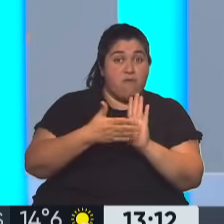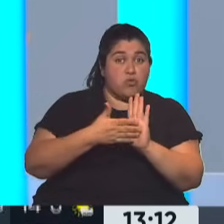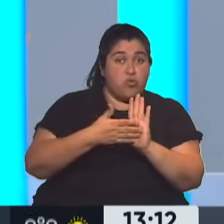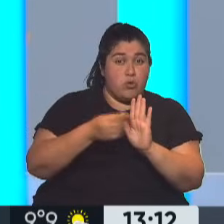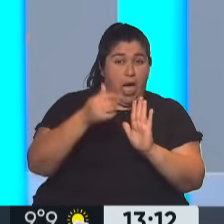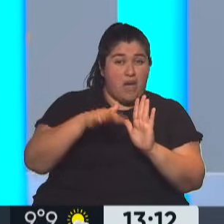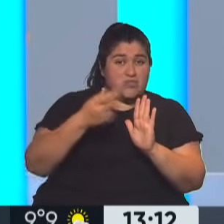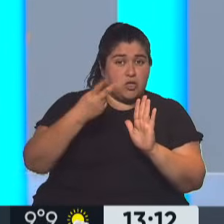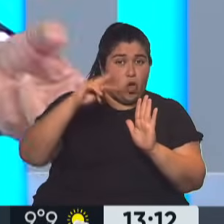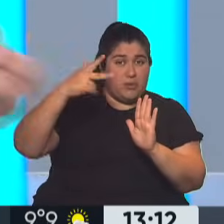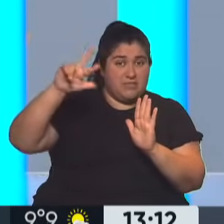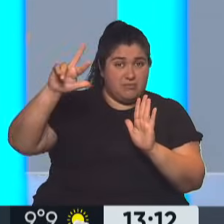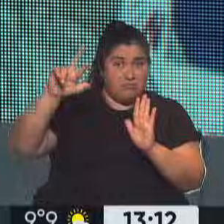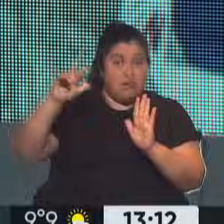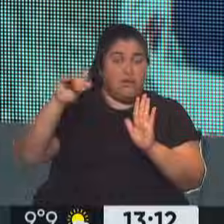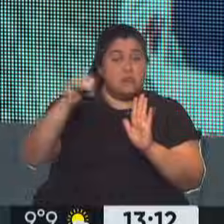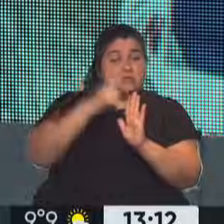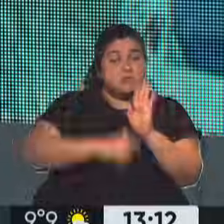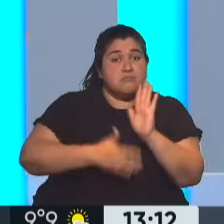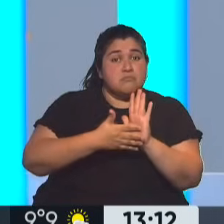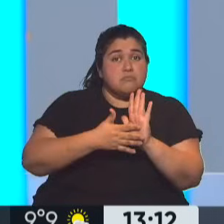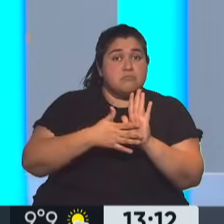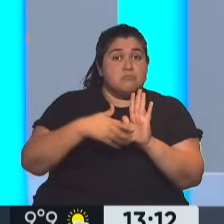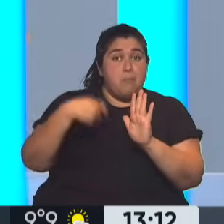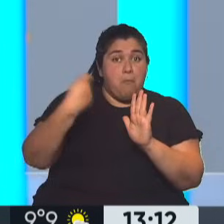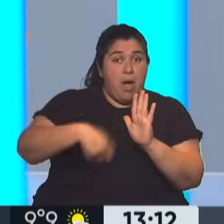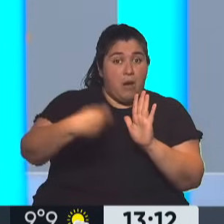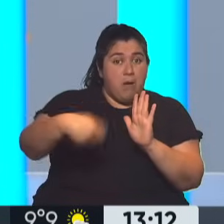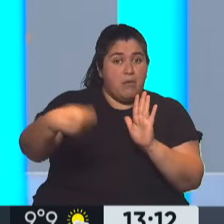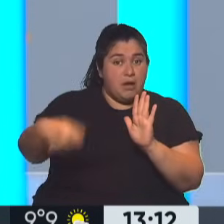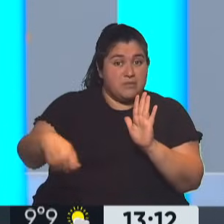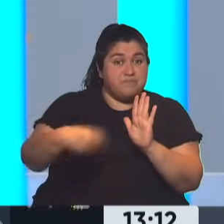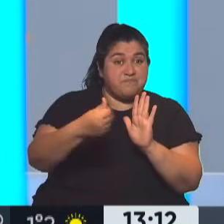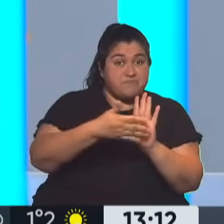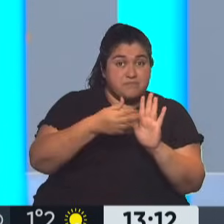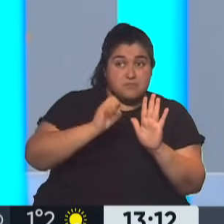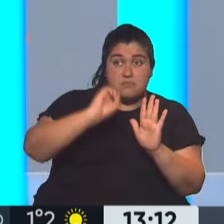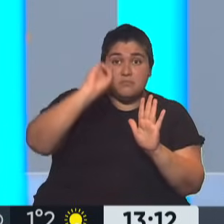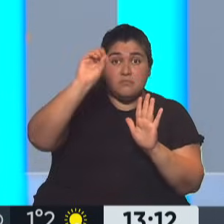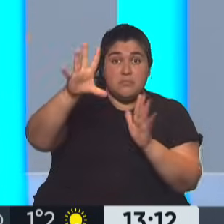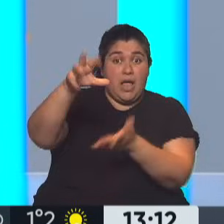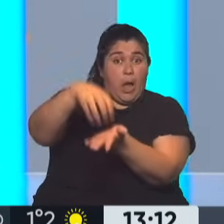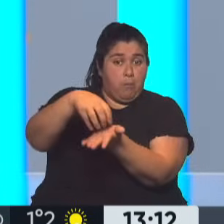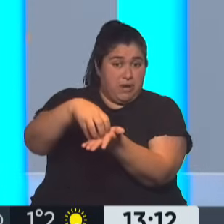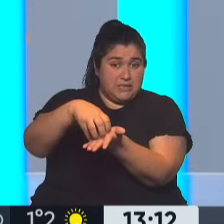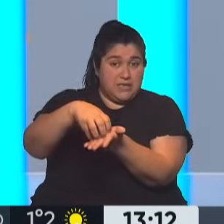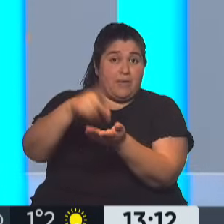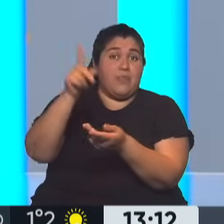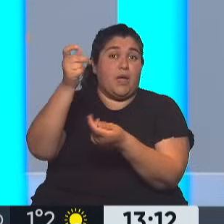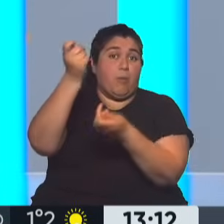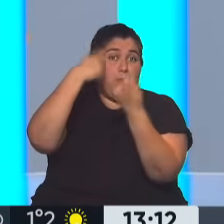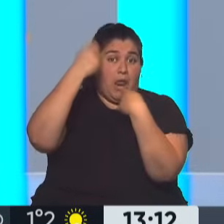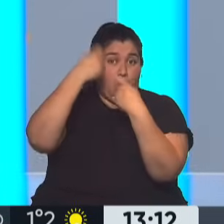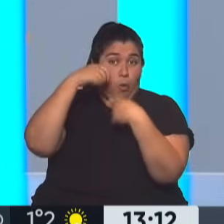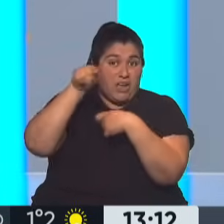sobrefacturación un pago de exterior sacar los dólares oficiales mandas esa plata a una empresa radicada en Paraguay en este caso